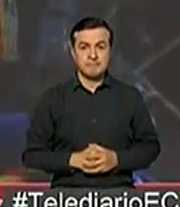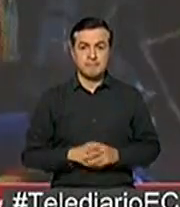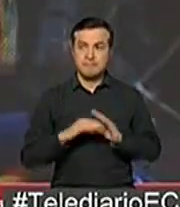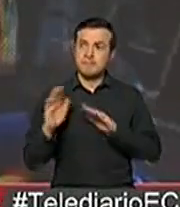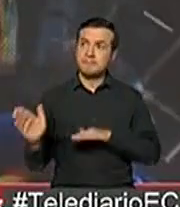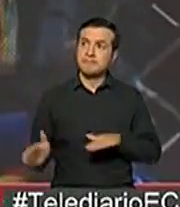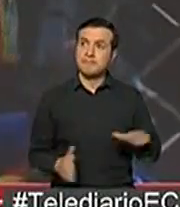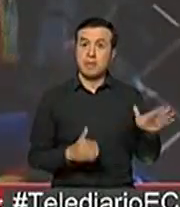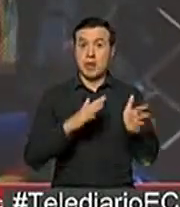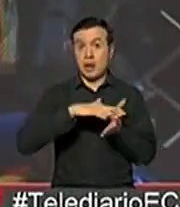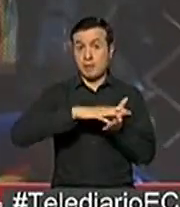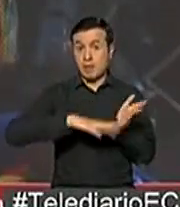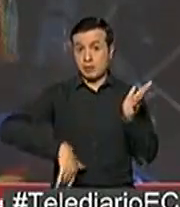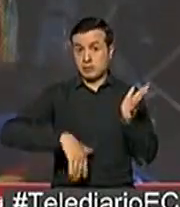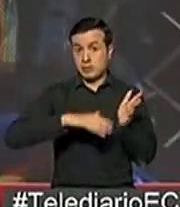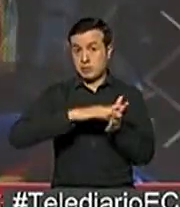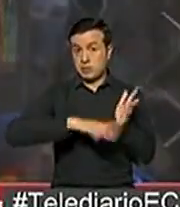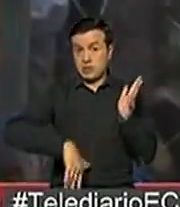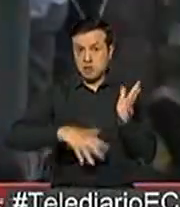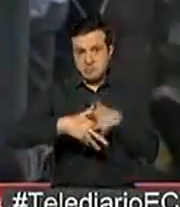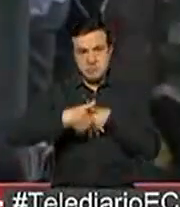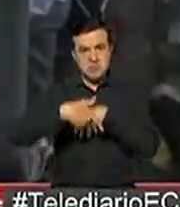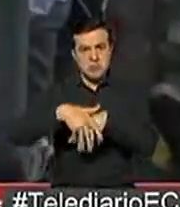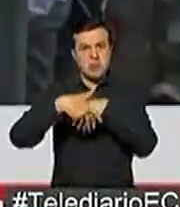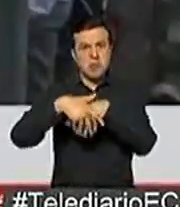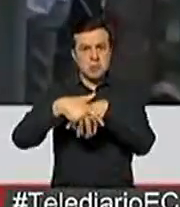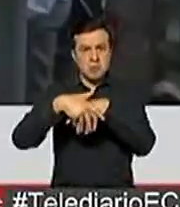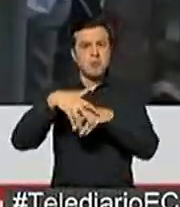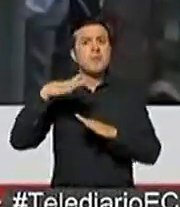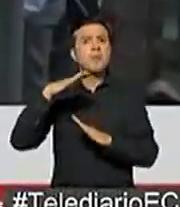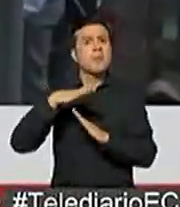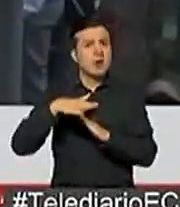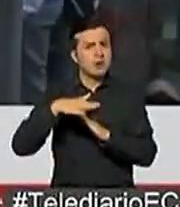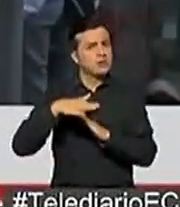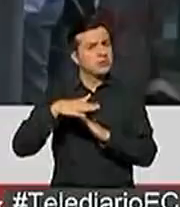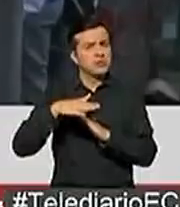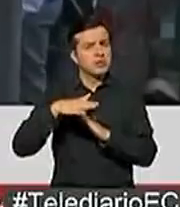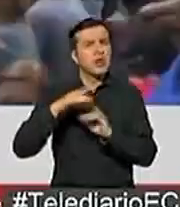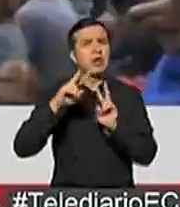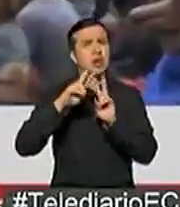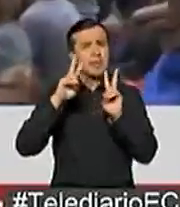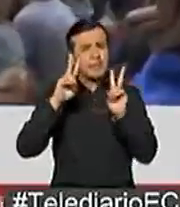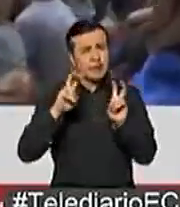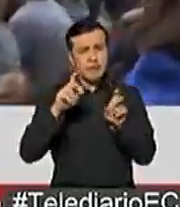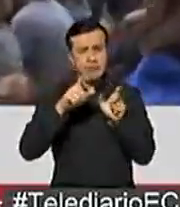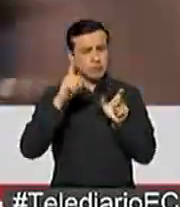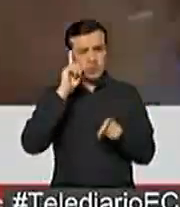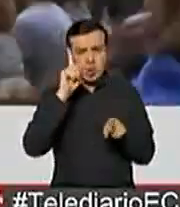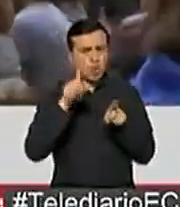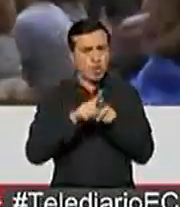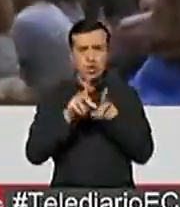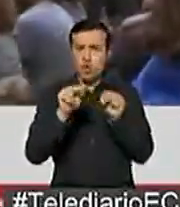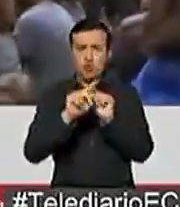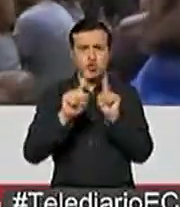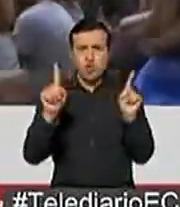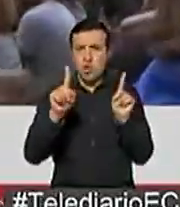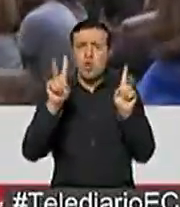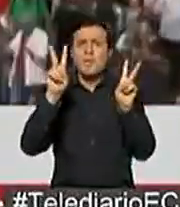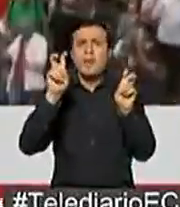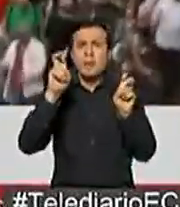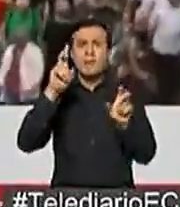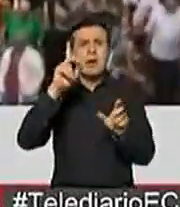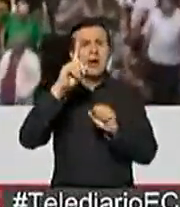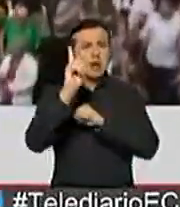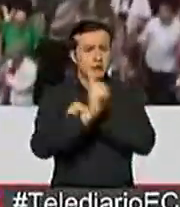y en cataluña tras las manifestaciones pacíficas contra las condenas de impuestas por el tribunal supremo español a los líderes